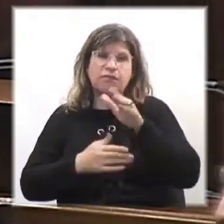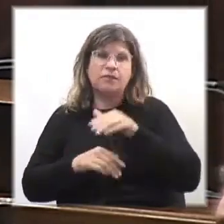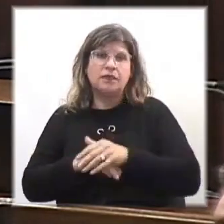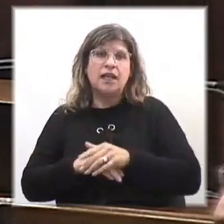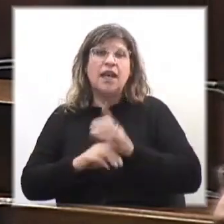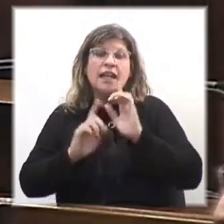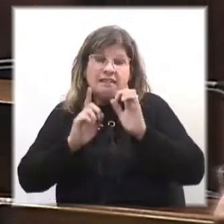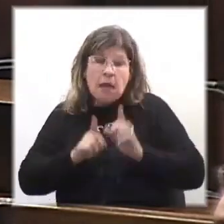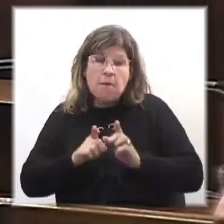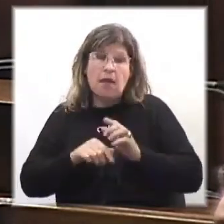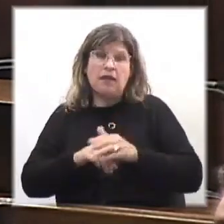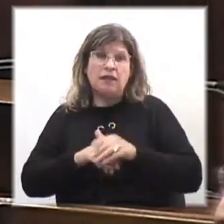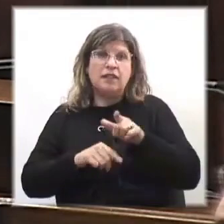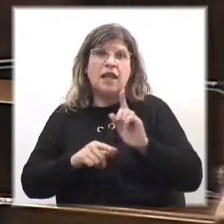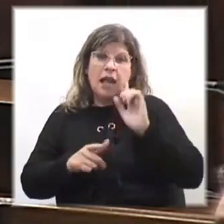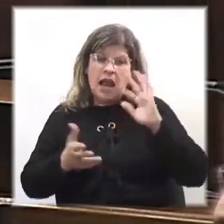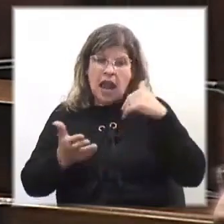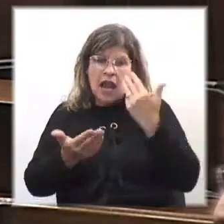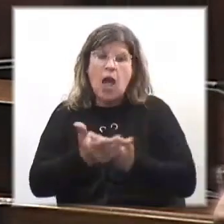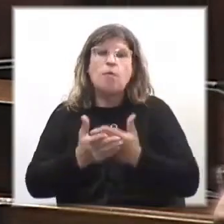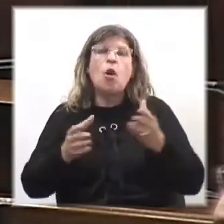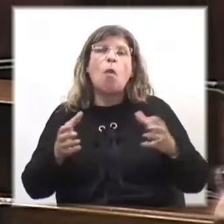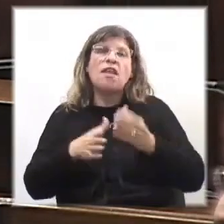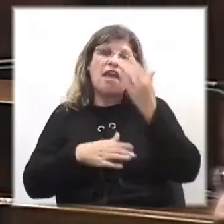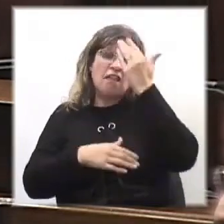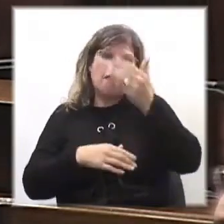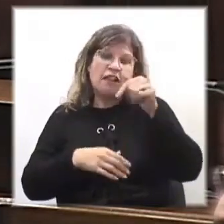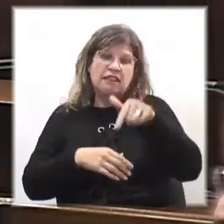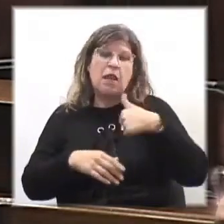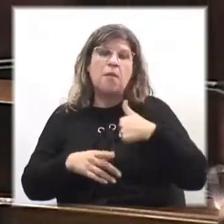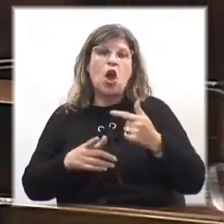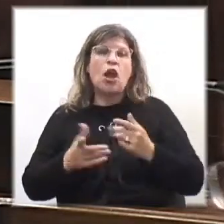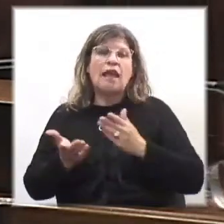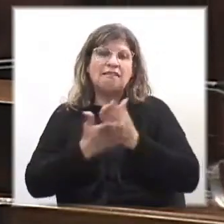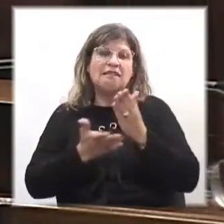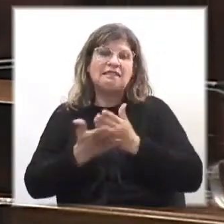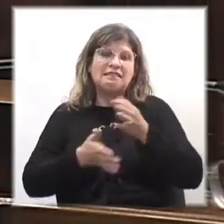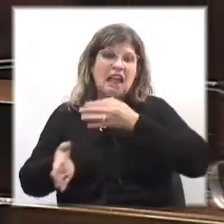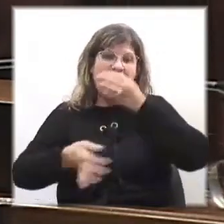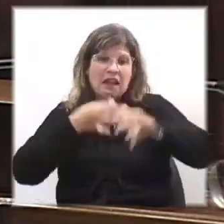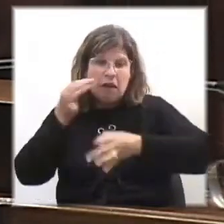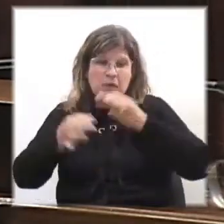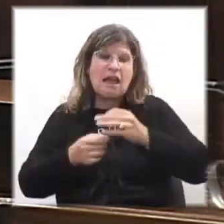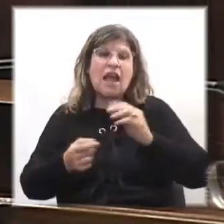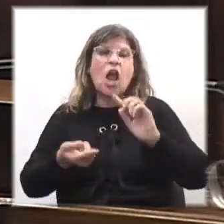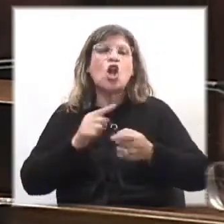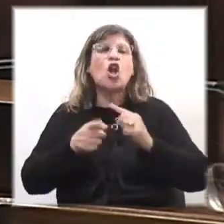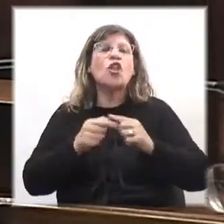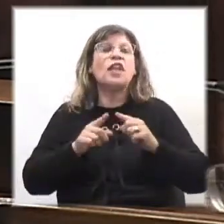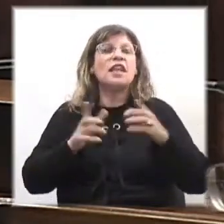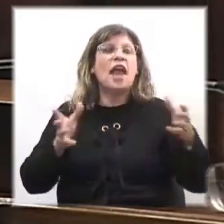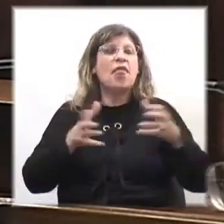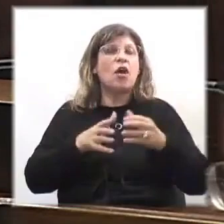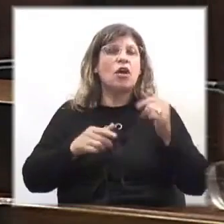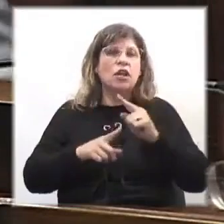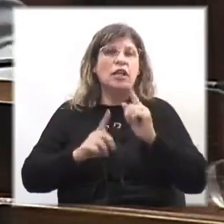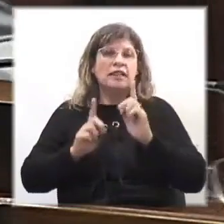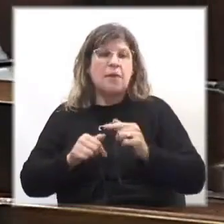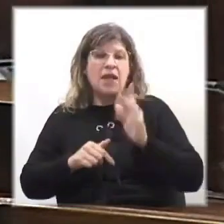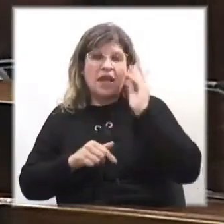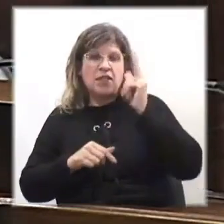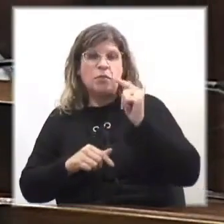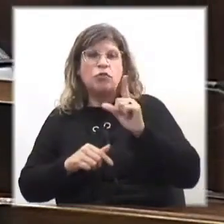va también la propuesta del frente amplio que recién explicaba tanto el coordinador de bancada como la diputada